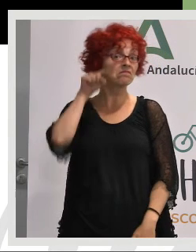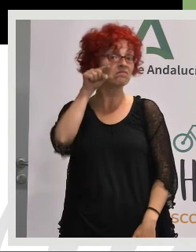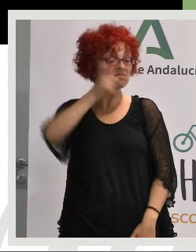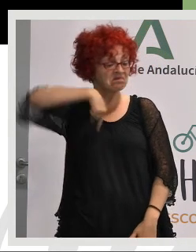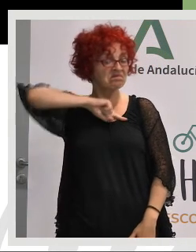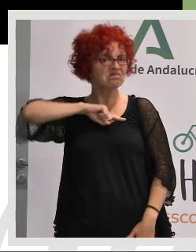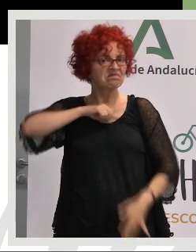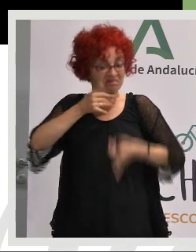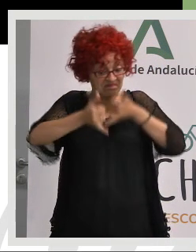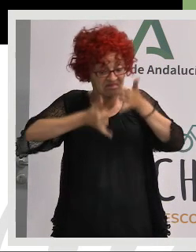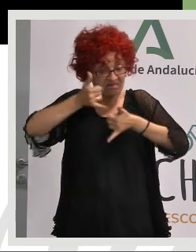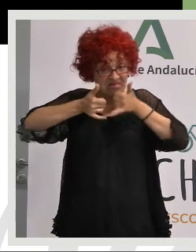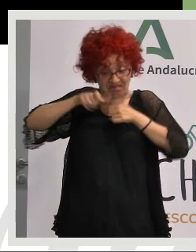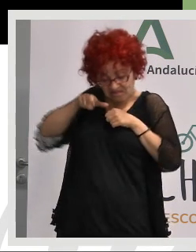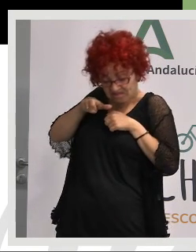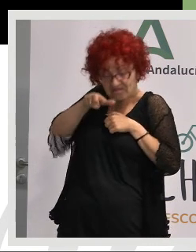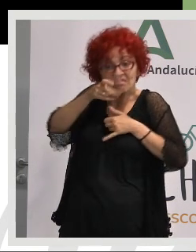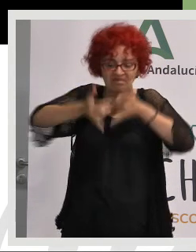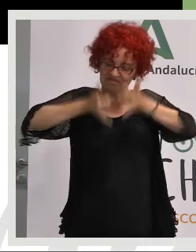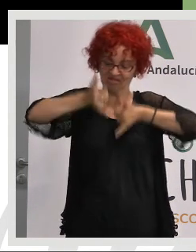¡Utilizamos el carril bici!